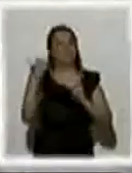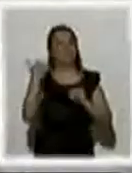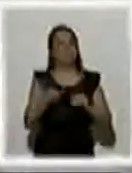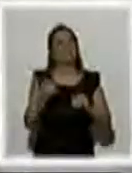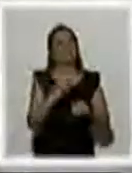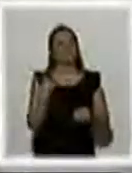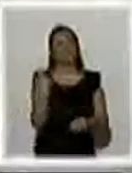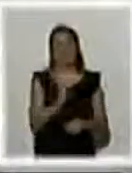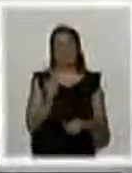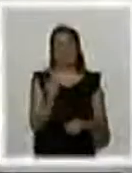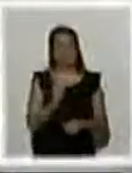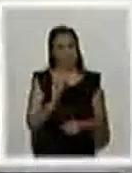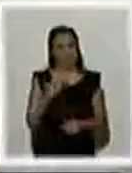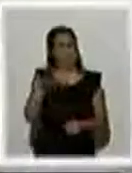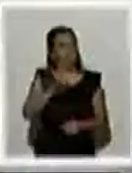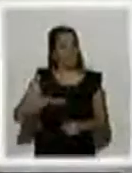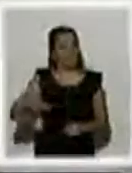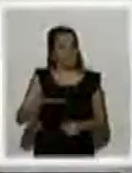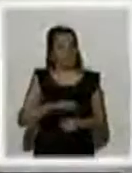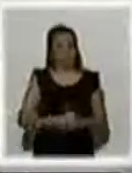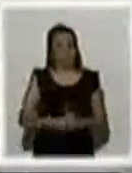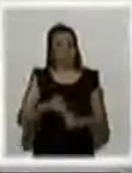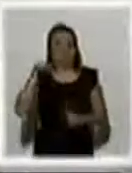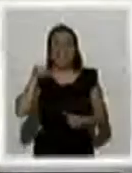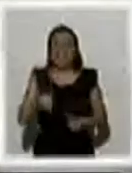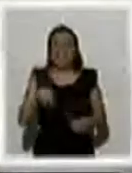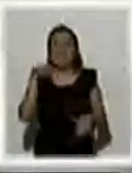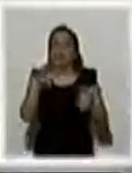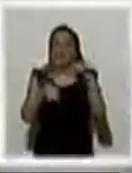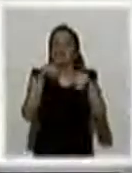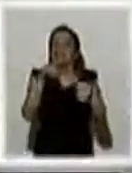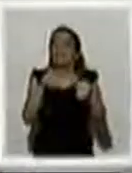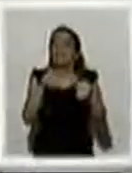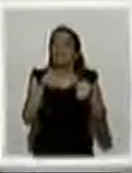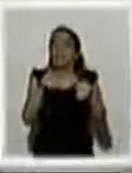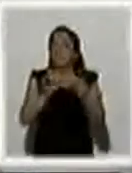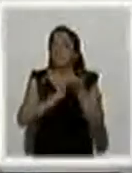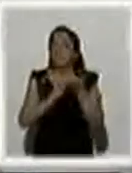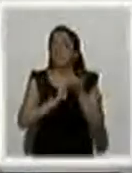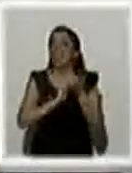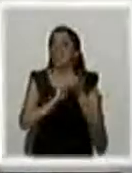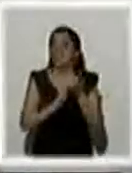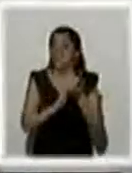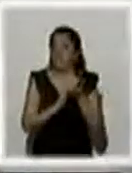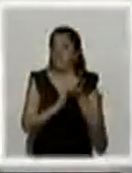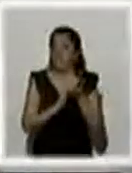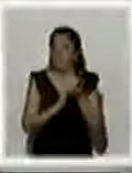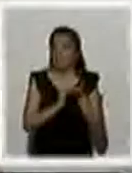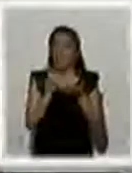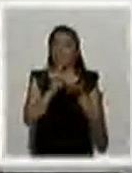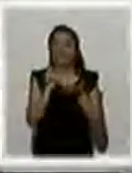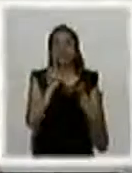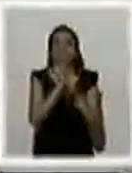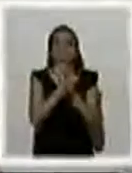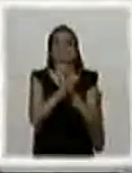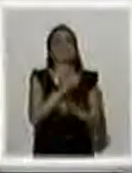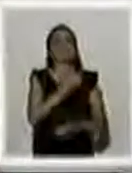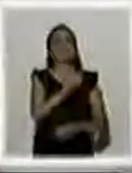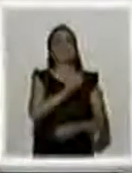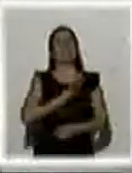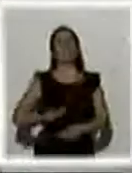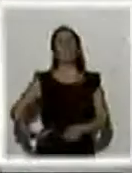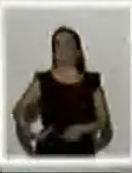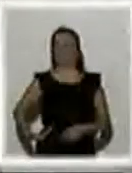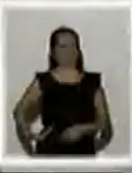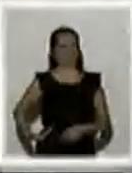Les quiero recordar de que estas son elecciones legislativas, o sea que no está en juego los ejecutivos, o sea que no se trata